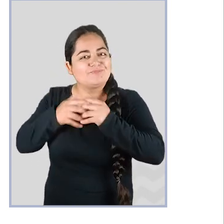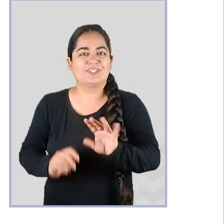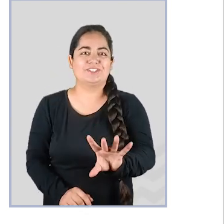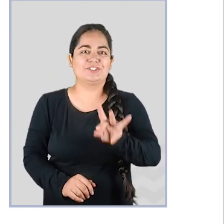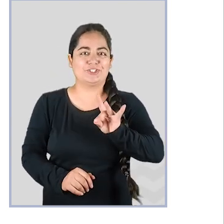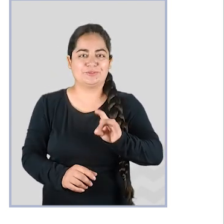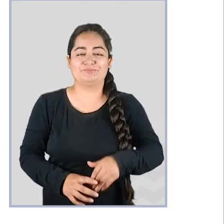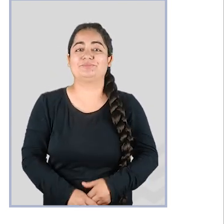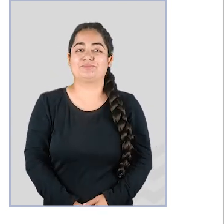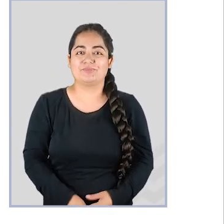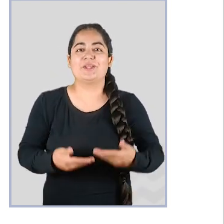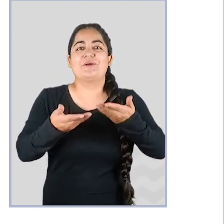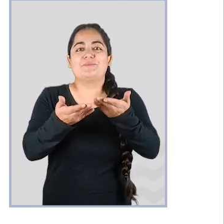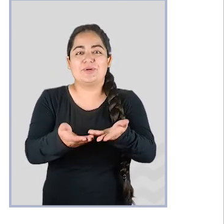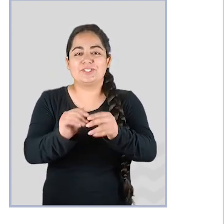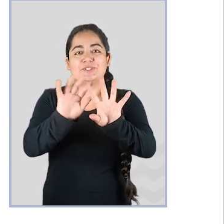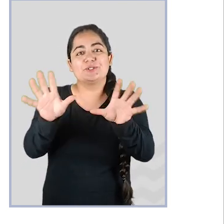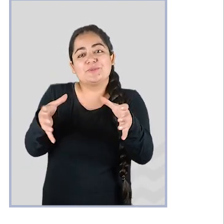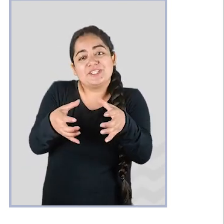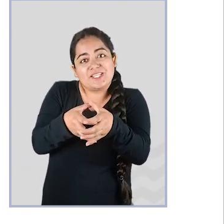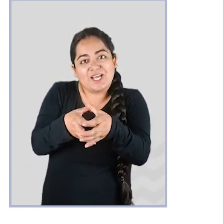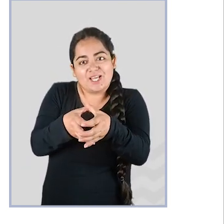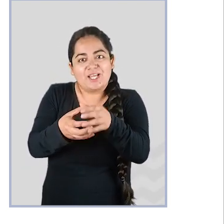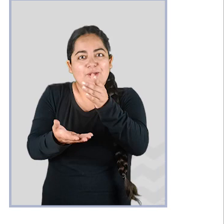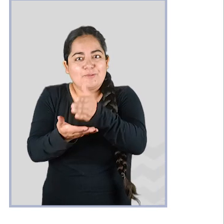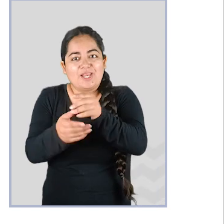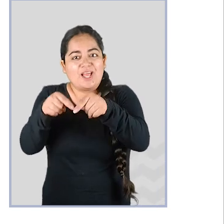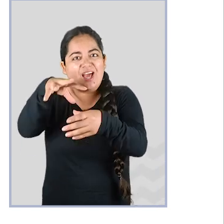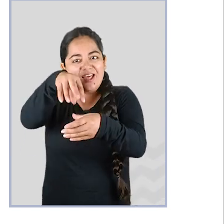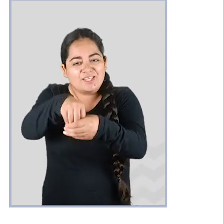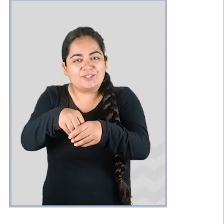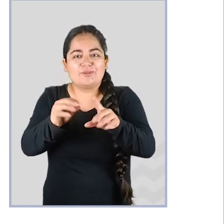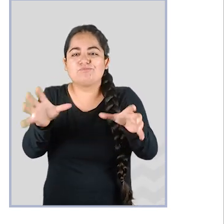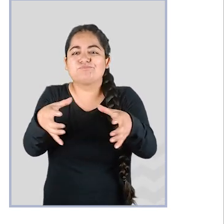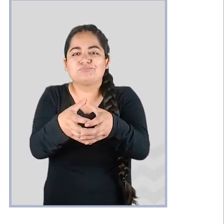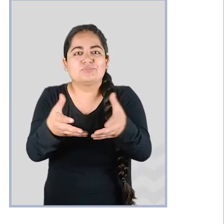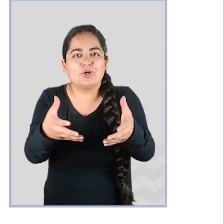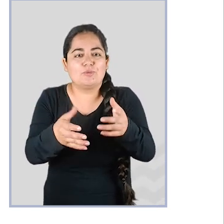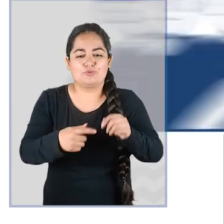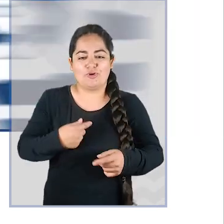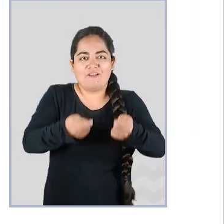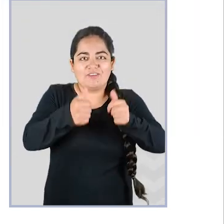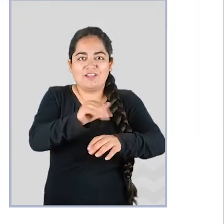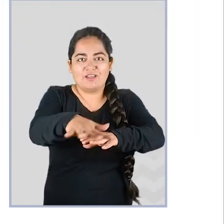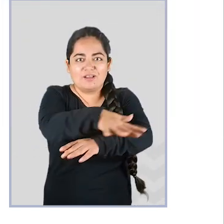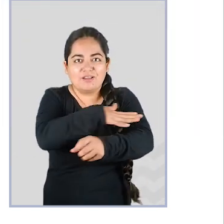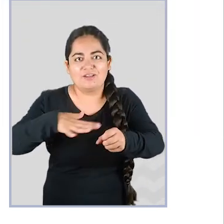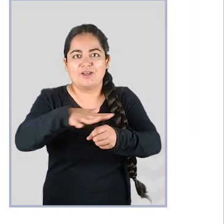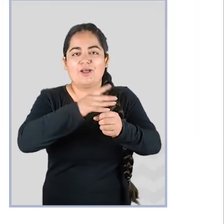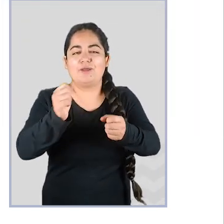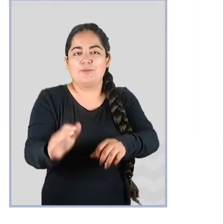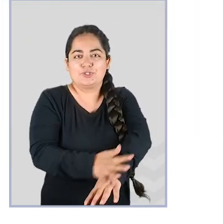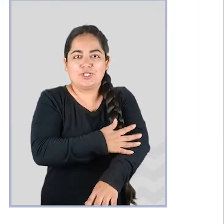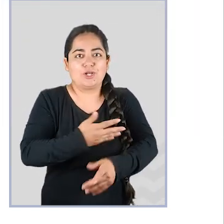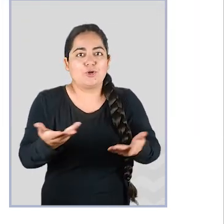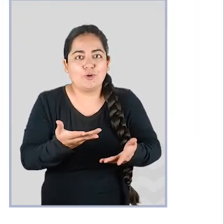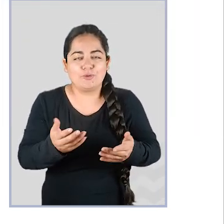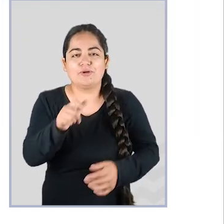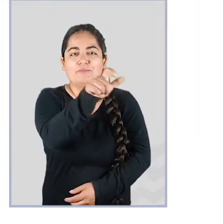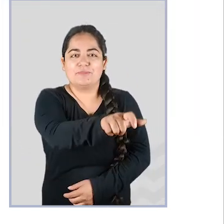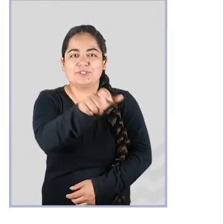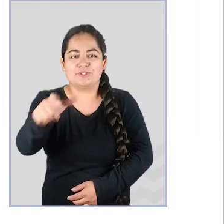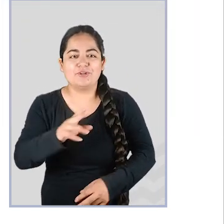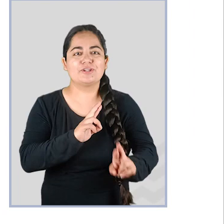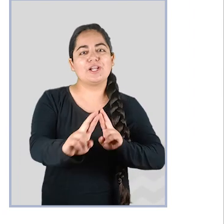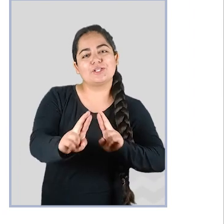aprendizaje socioemocional comunitario o interpersonal son las interacciones que tenemos en nuestra cotidianidad, sobre las cuales se construye